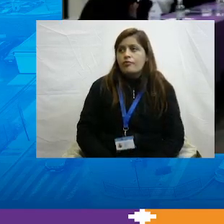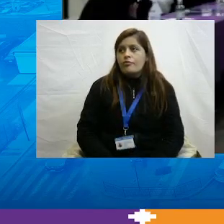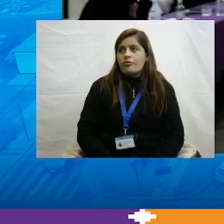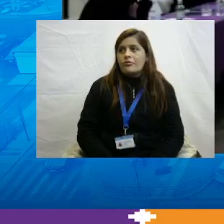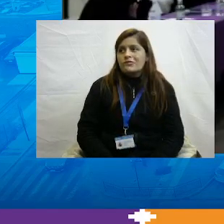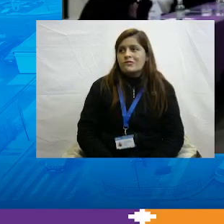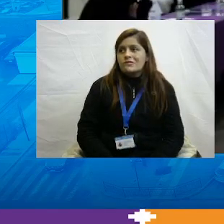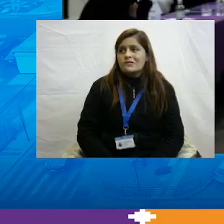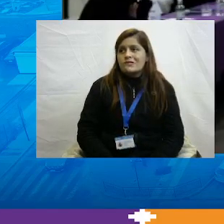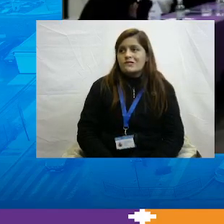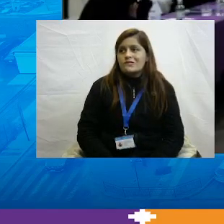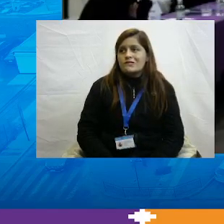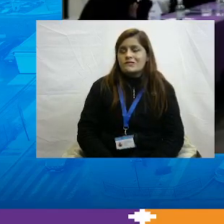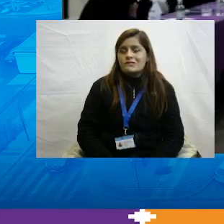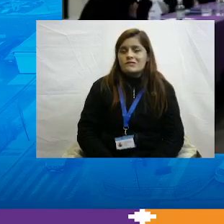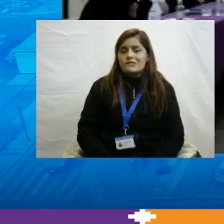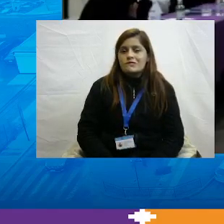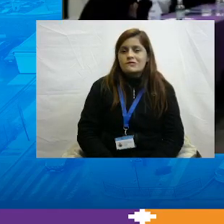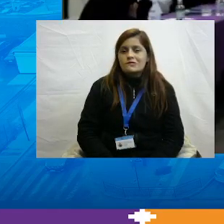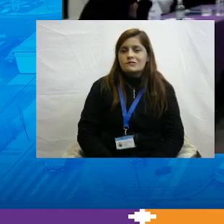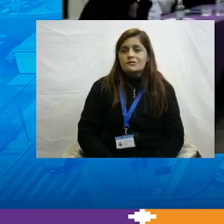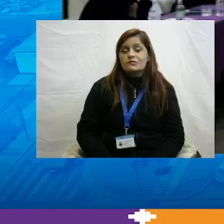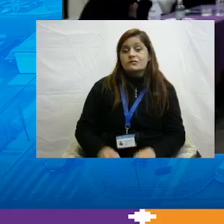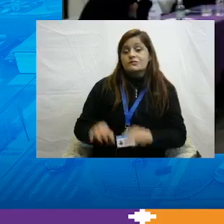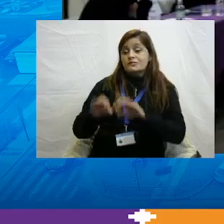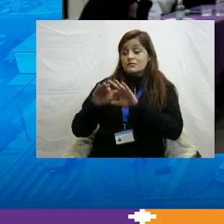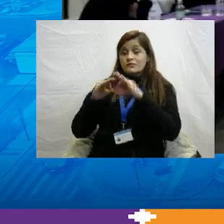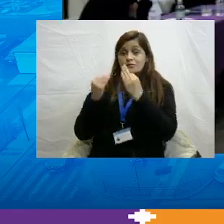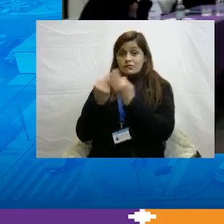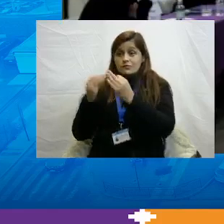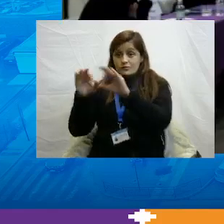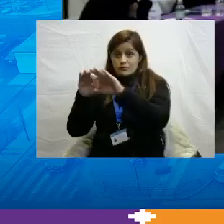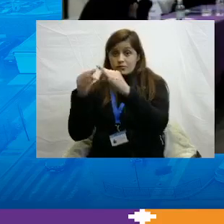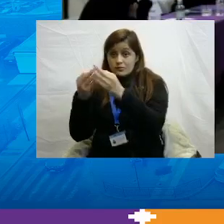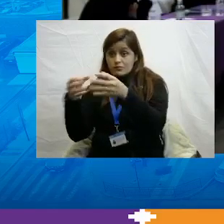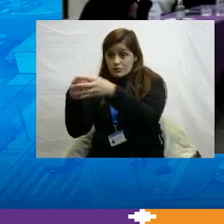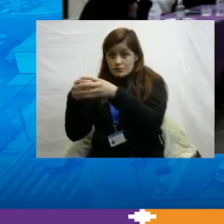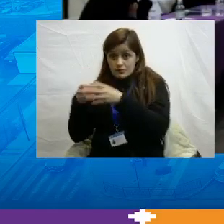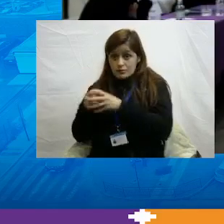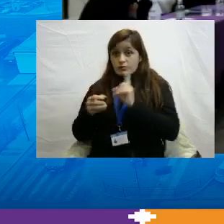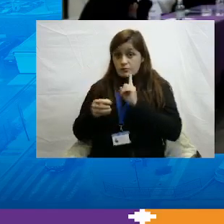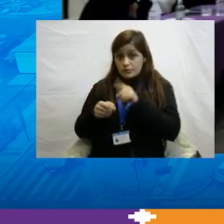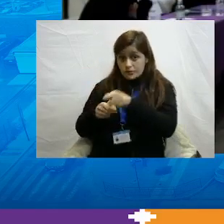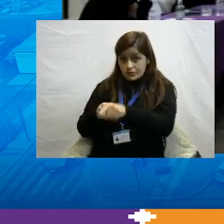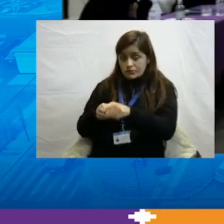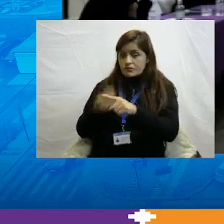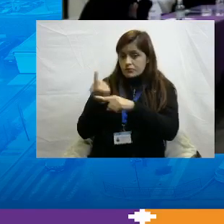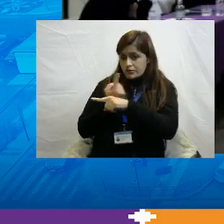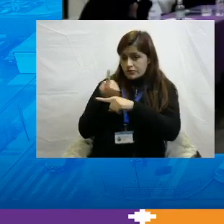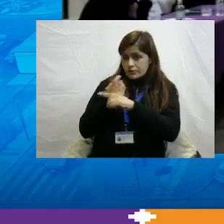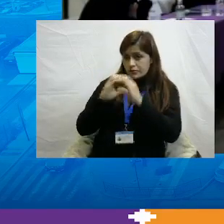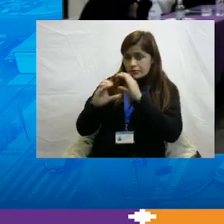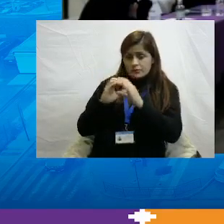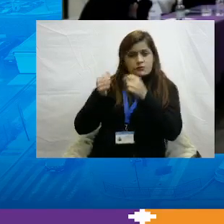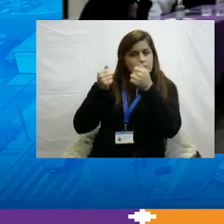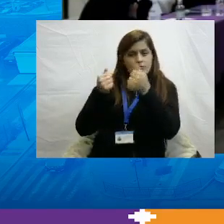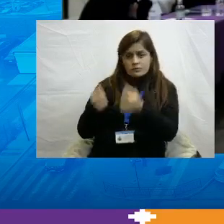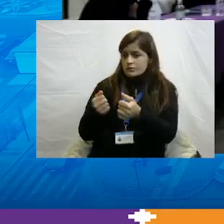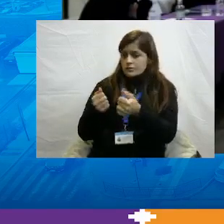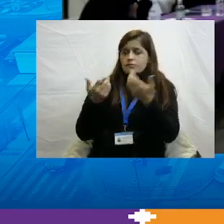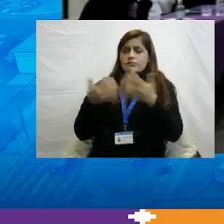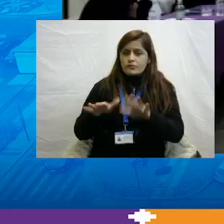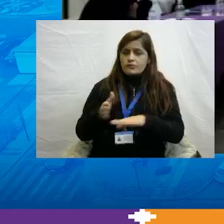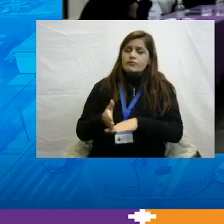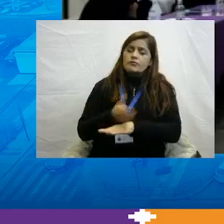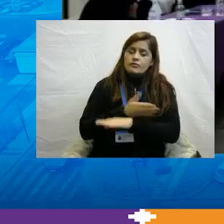Lo bueno también es que el diálogo con las organizaciones presentes en el territorio también se ha llevado por parte del equipo de